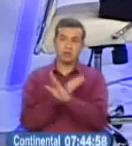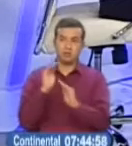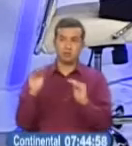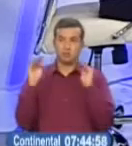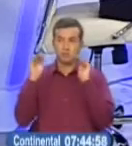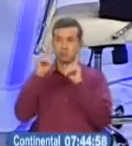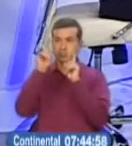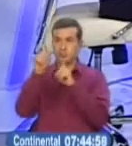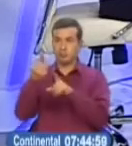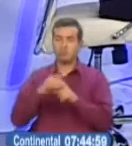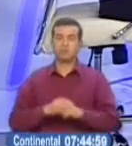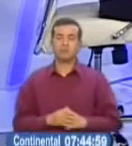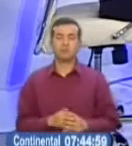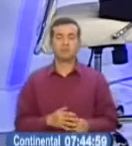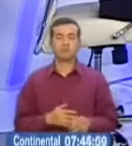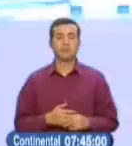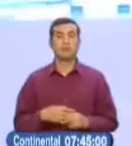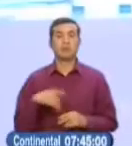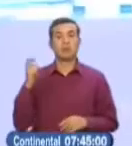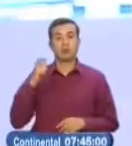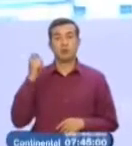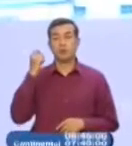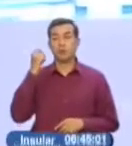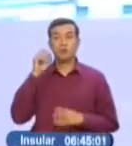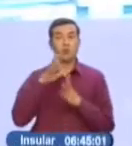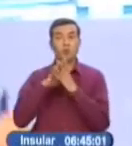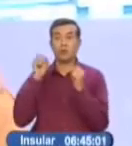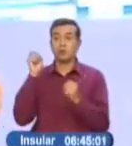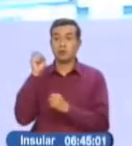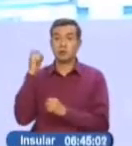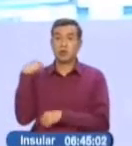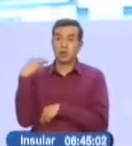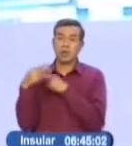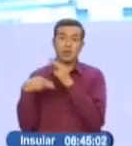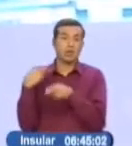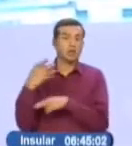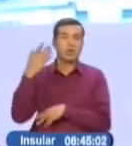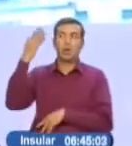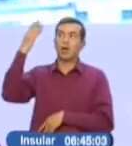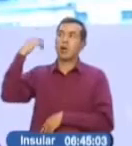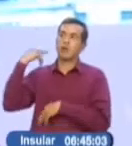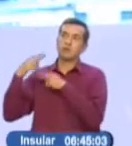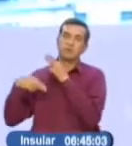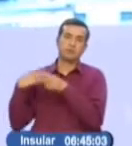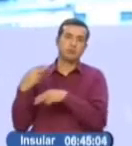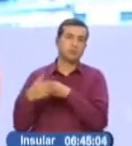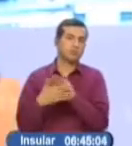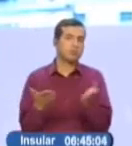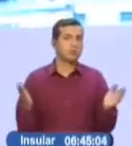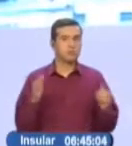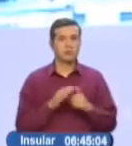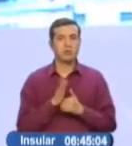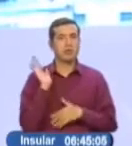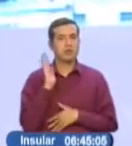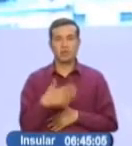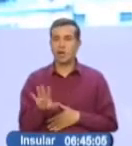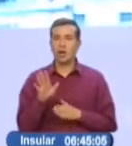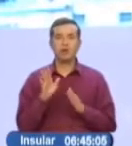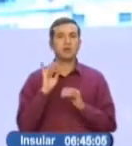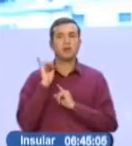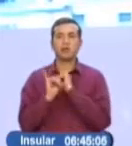muy bien en la pregunta, Carlos, tenemos que entender que esta es una herencia histórica. Nosotros nos insertamos en los